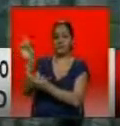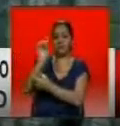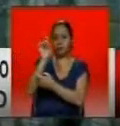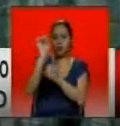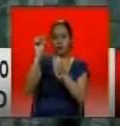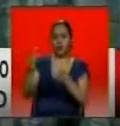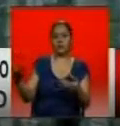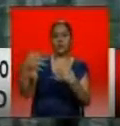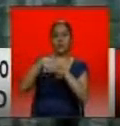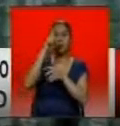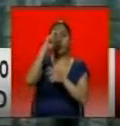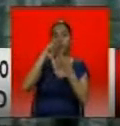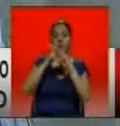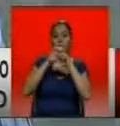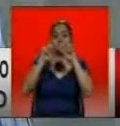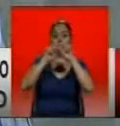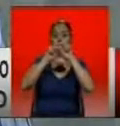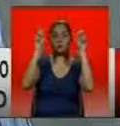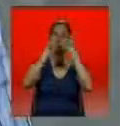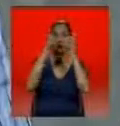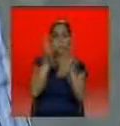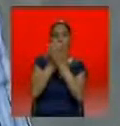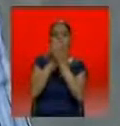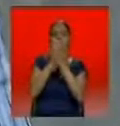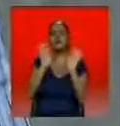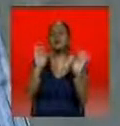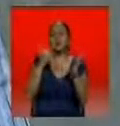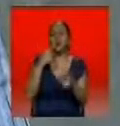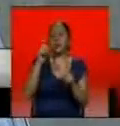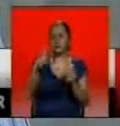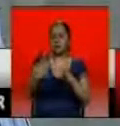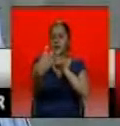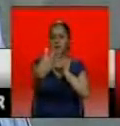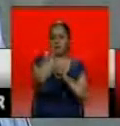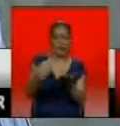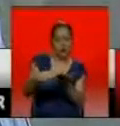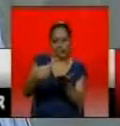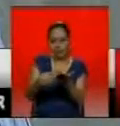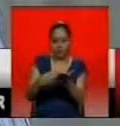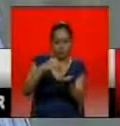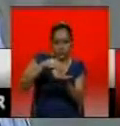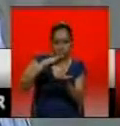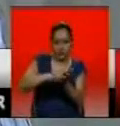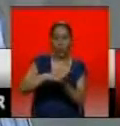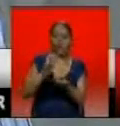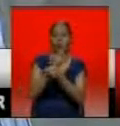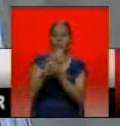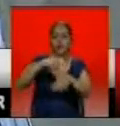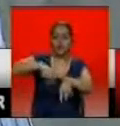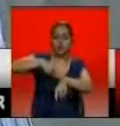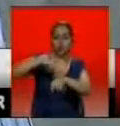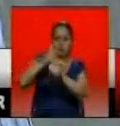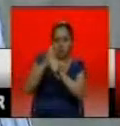que atraviesan problemas económicos. Hay que sentarse a discutir cómo implementarlo, cuántas horas a la semana se